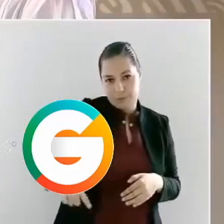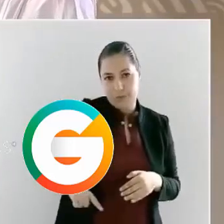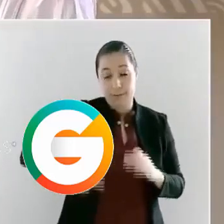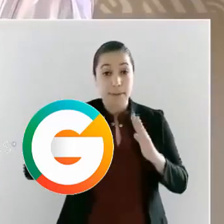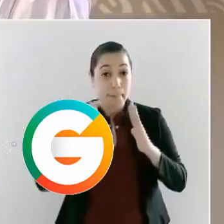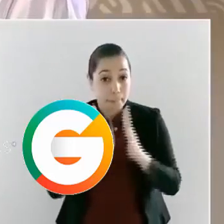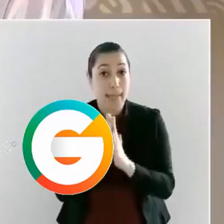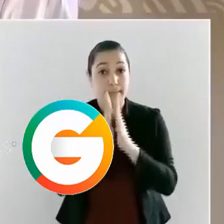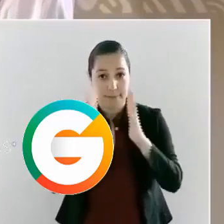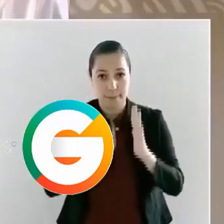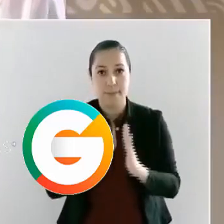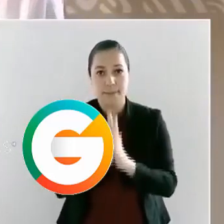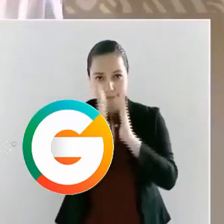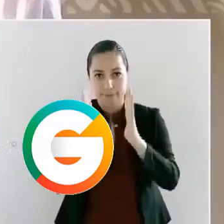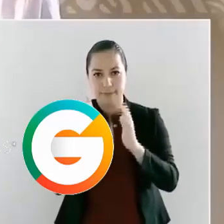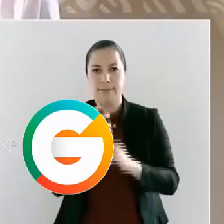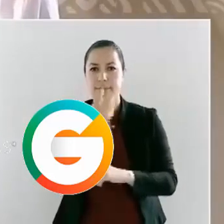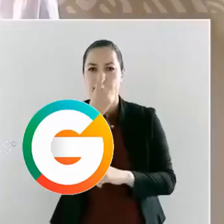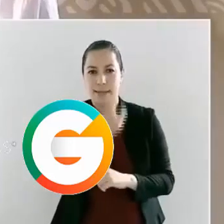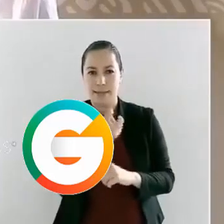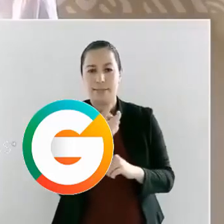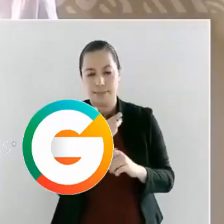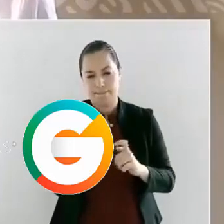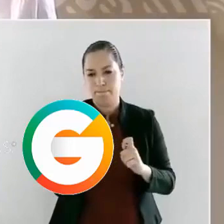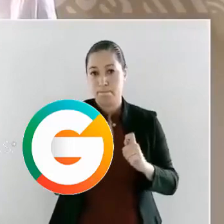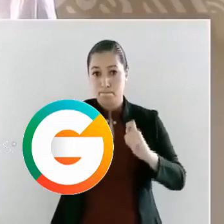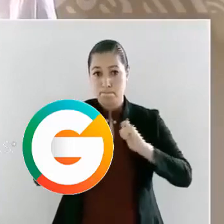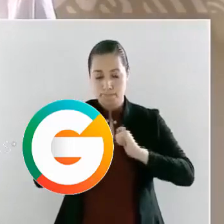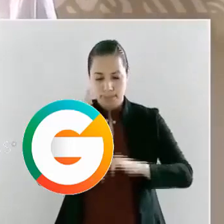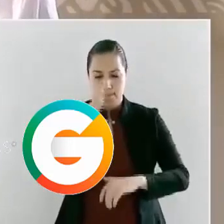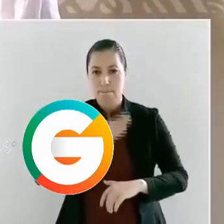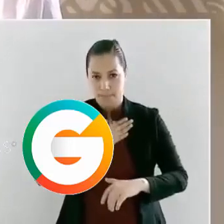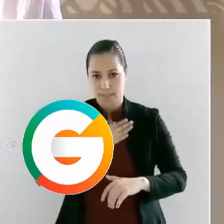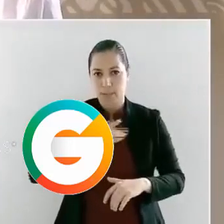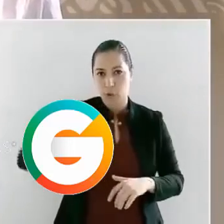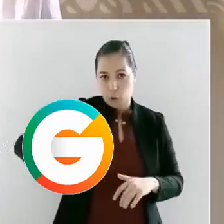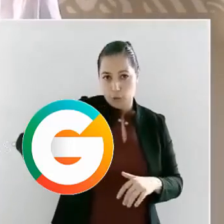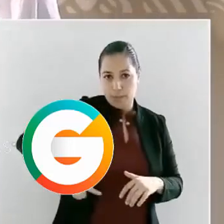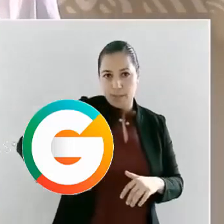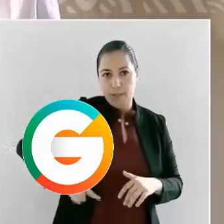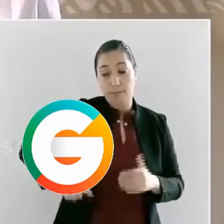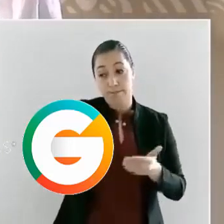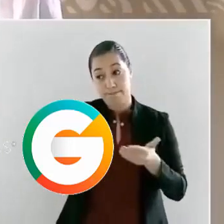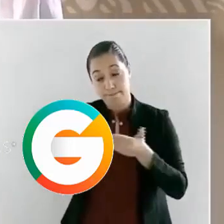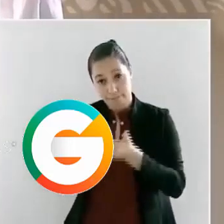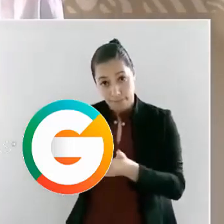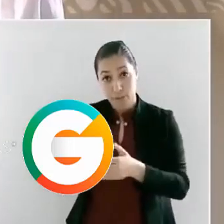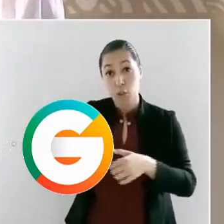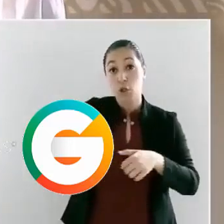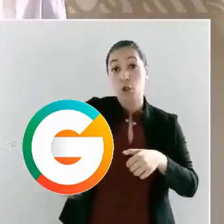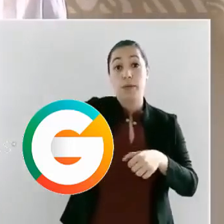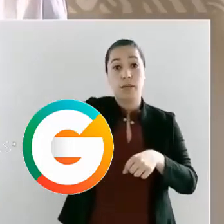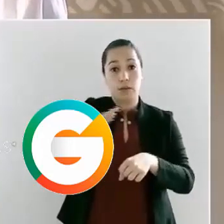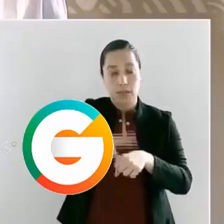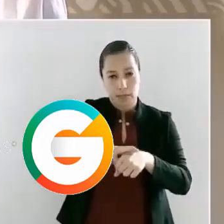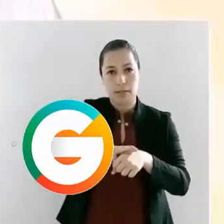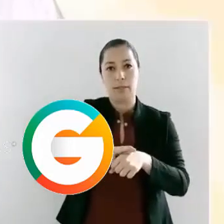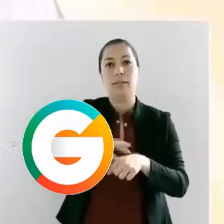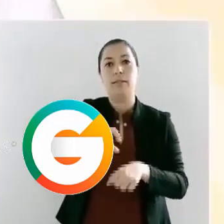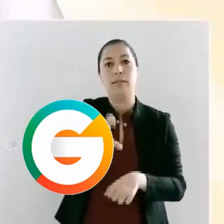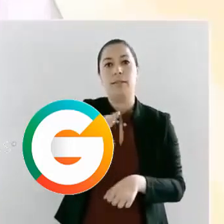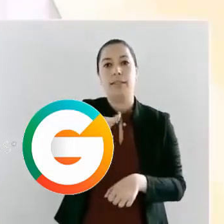participar en el gobierno que represento, el gobernador Quirino